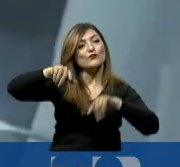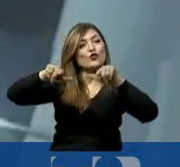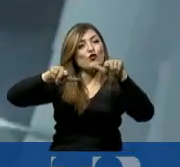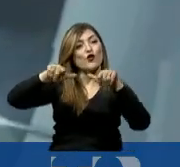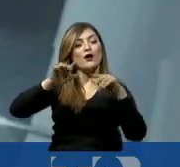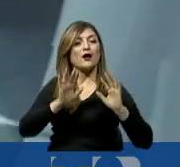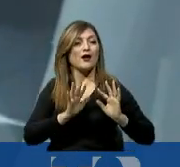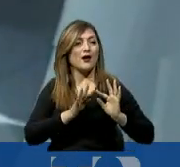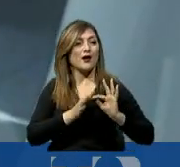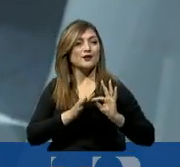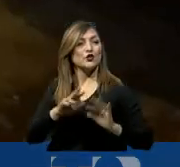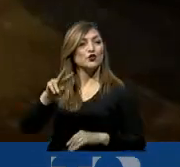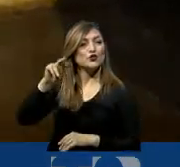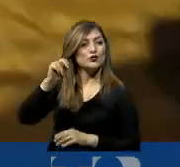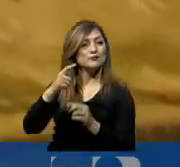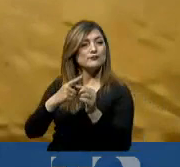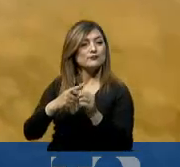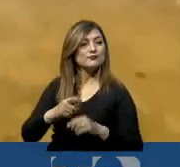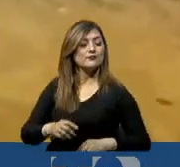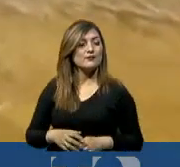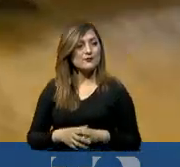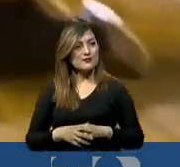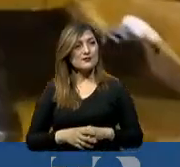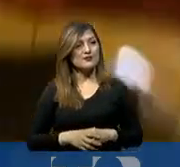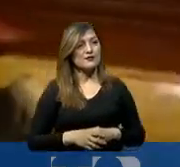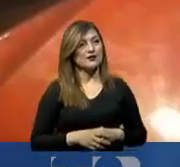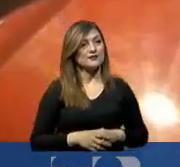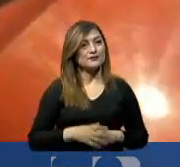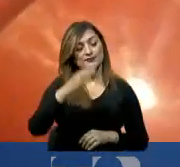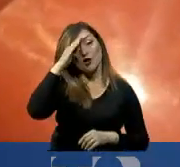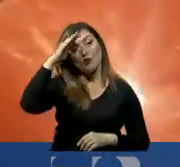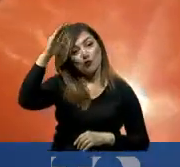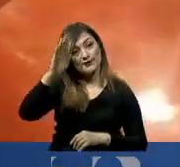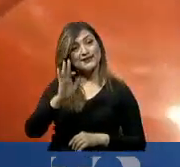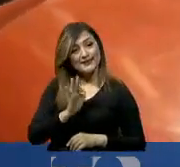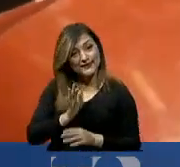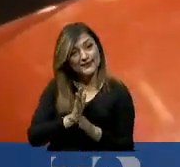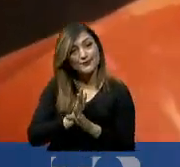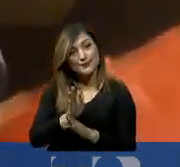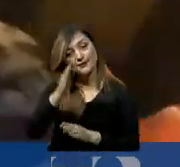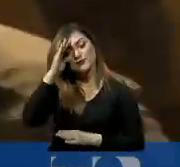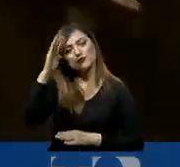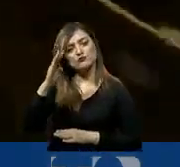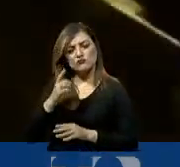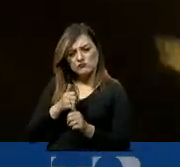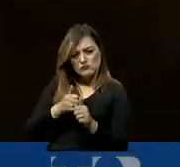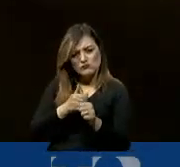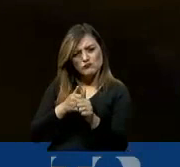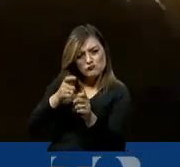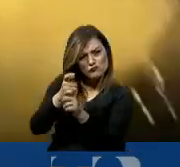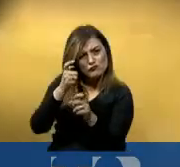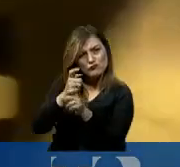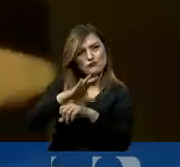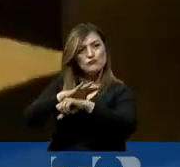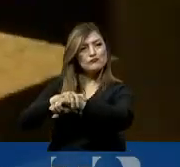de Calderón, en el norte de Quito. Al poco tiempo, gracias a técnicas especializadas de inteligencia, agentes de la policía judicial capturaron a